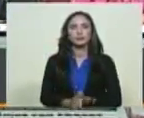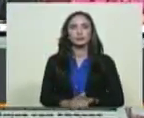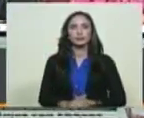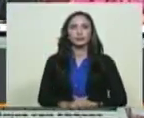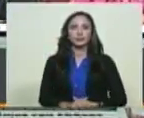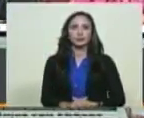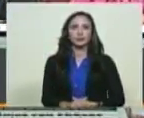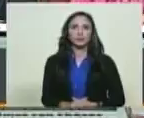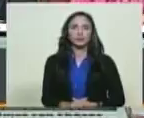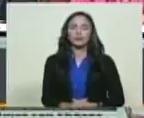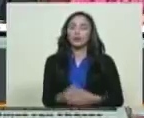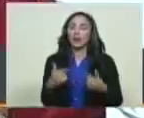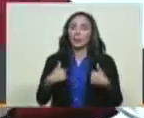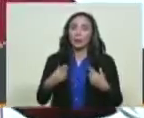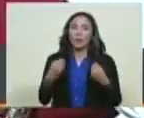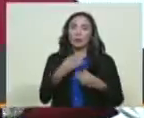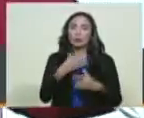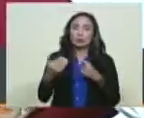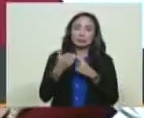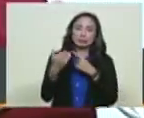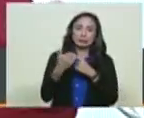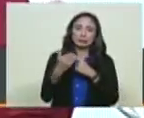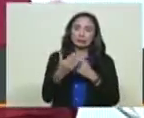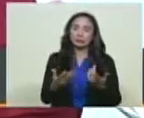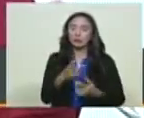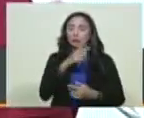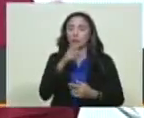luego de lo que me ha tocado pasar vivir